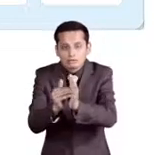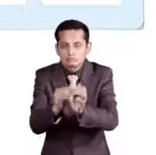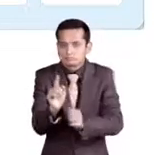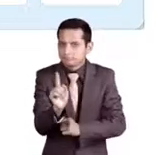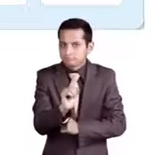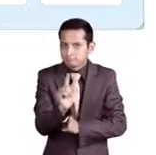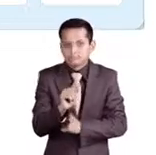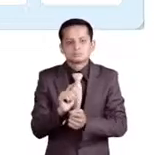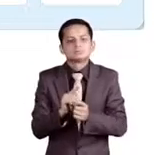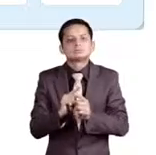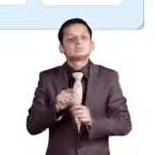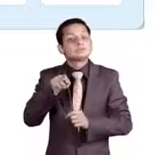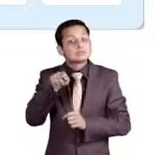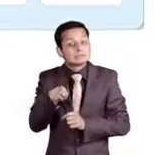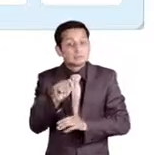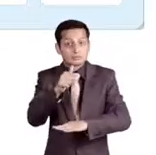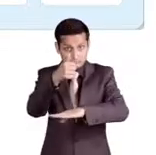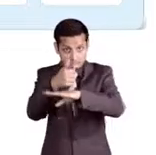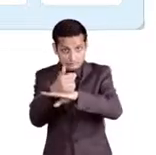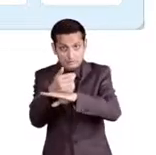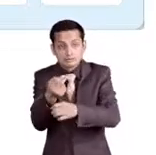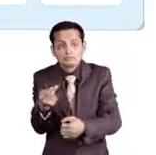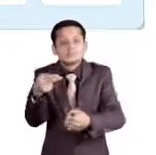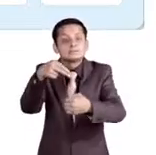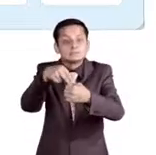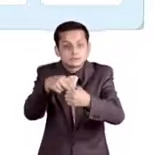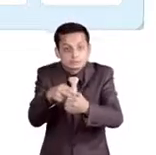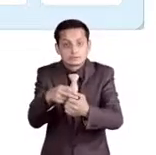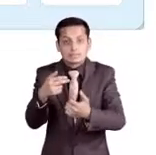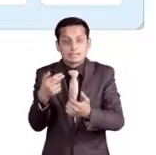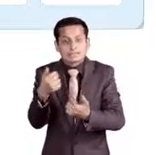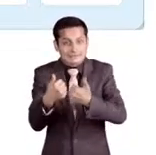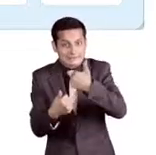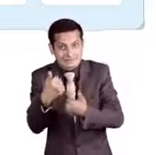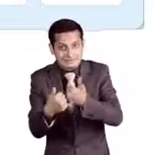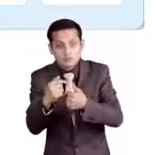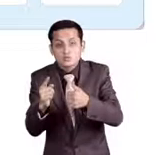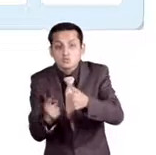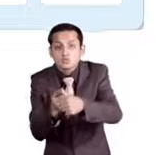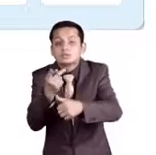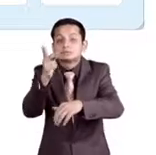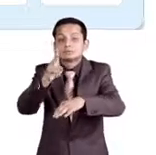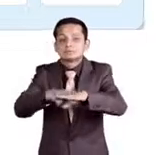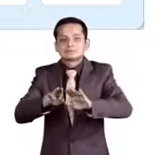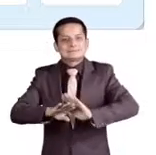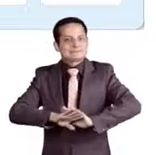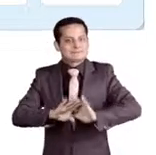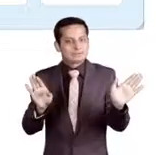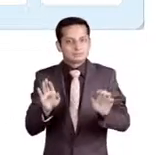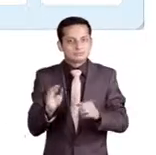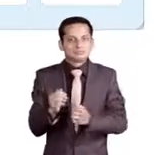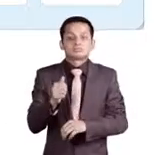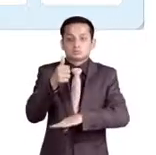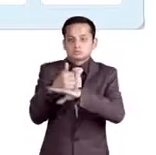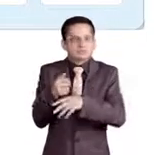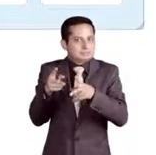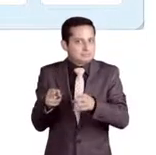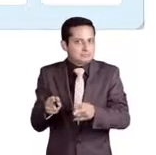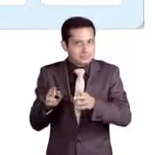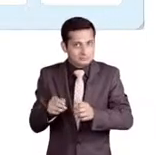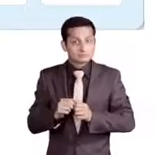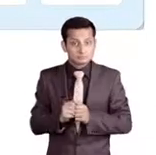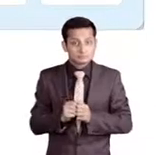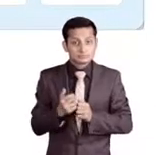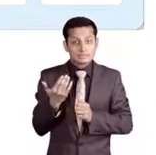del Ecuador para que todas las autoridades de elección popular puedan ser reelectas por una sola vez para el mismo cargo, recuperando